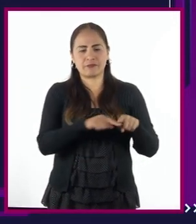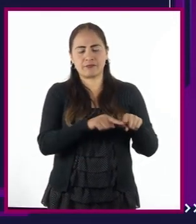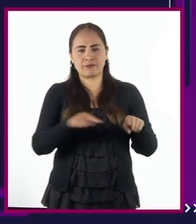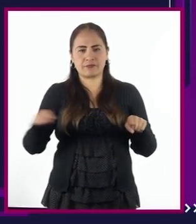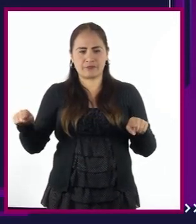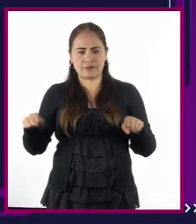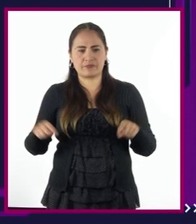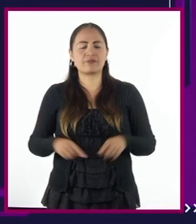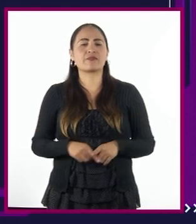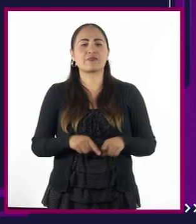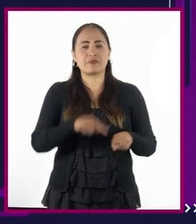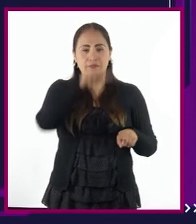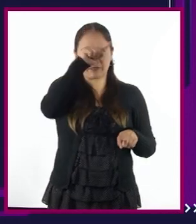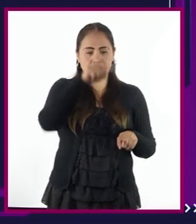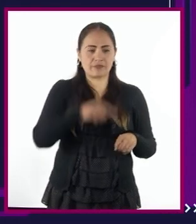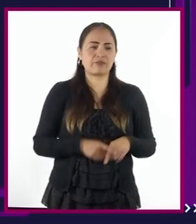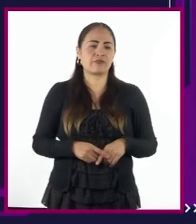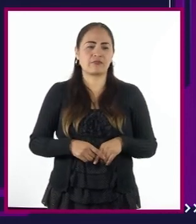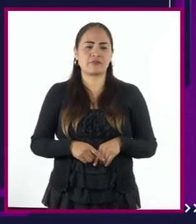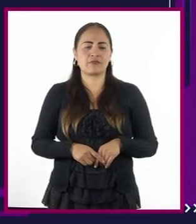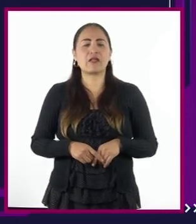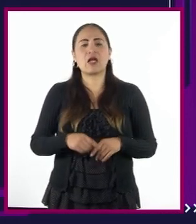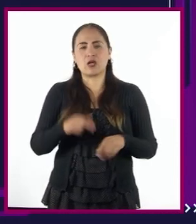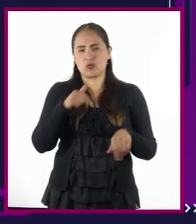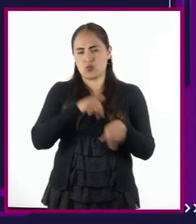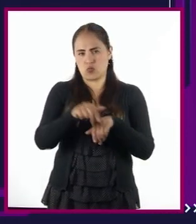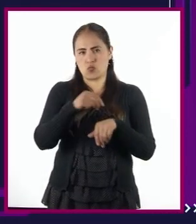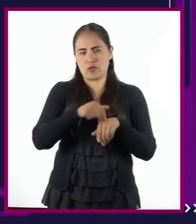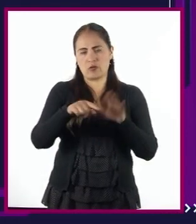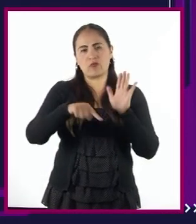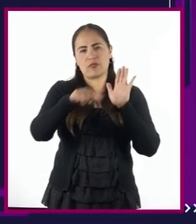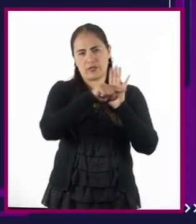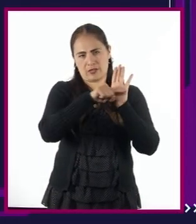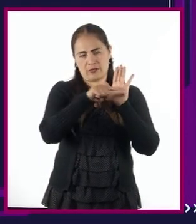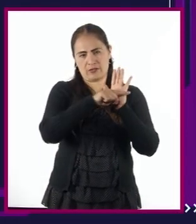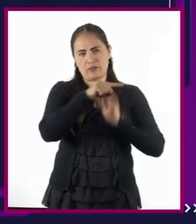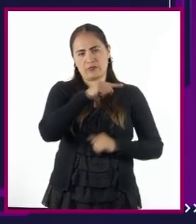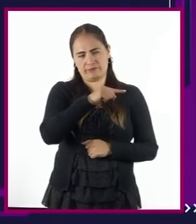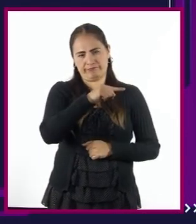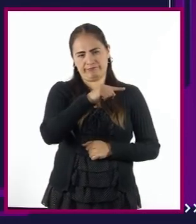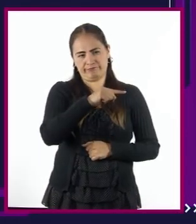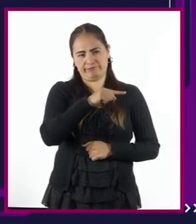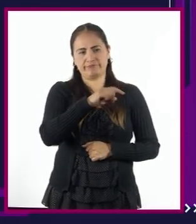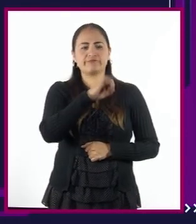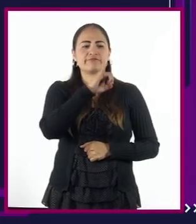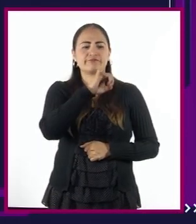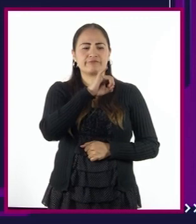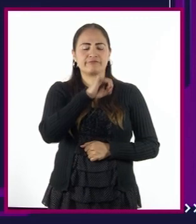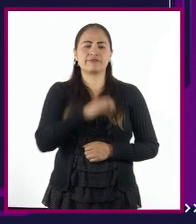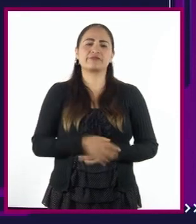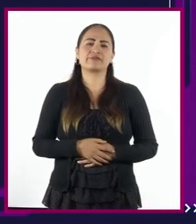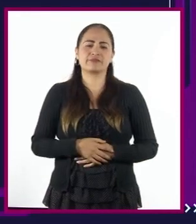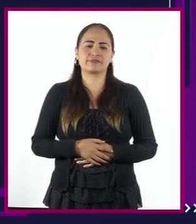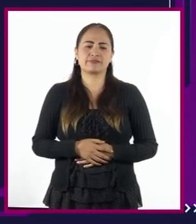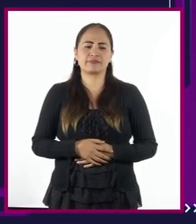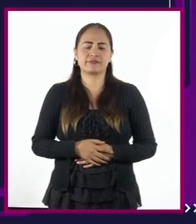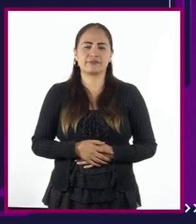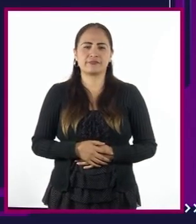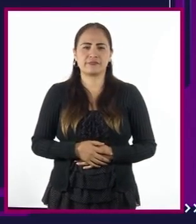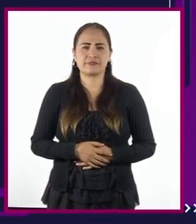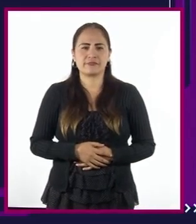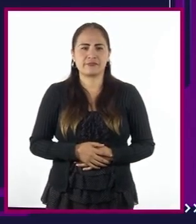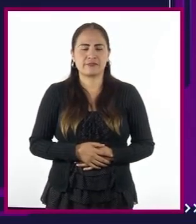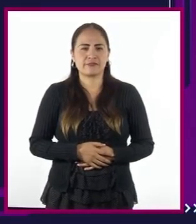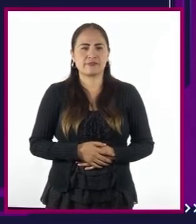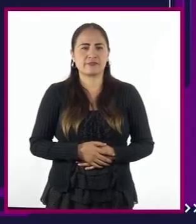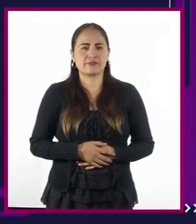ordenadas, ahora también incluye números negativos, es decir, nuestros datos de análisis se encuentran